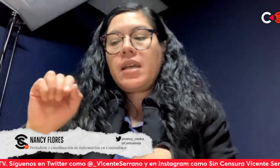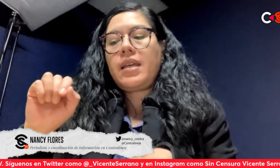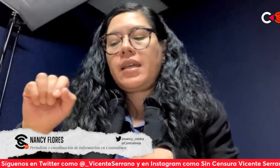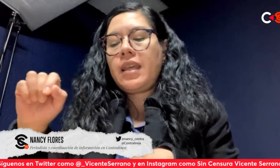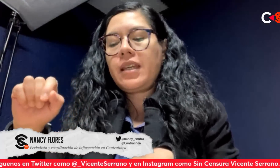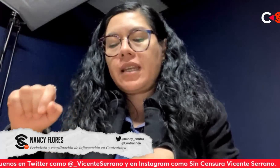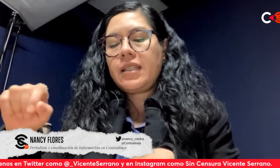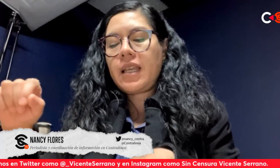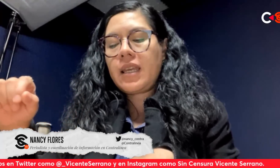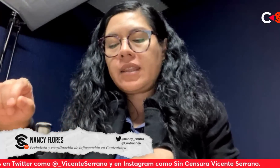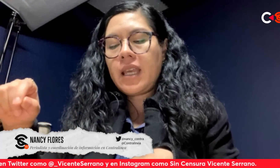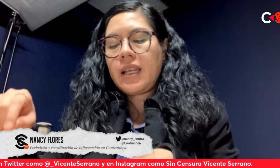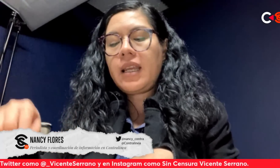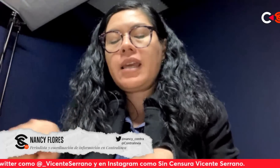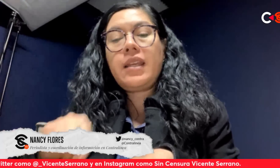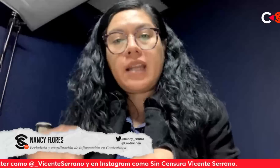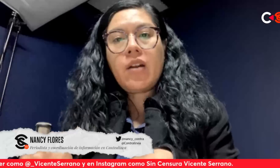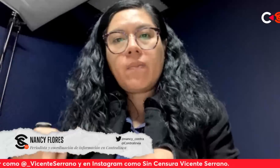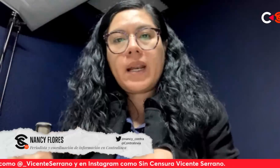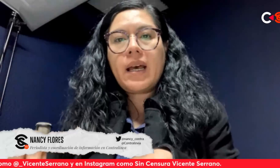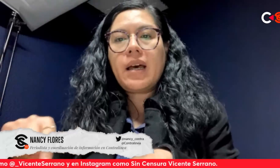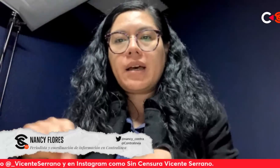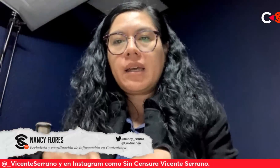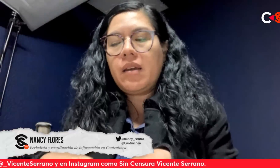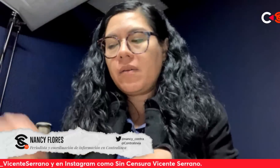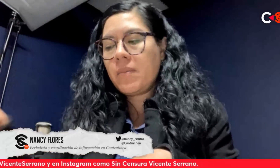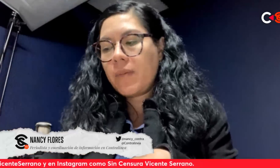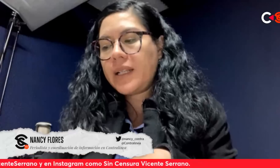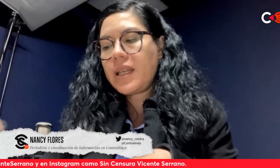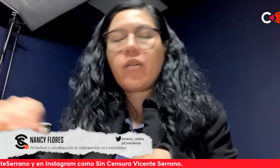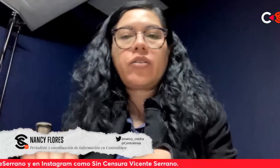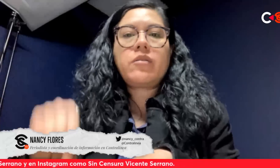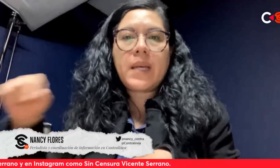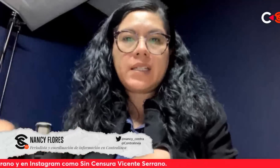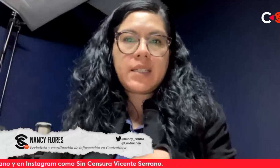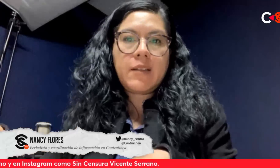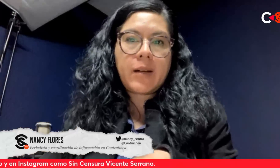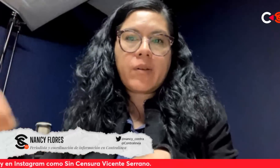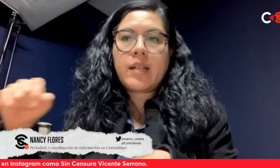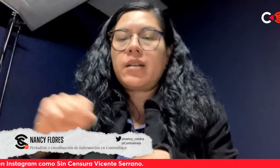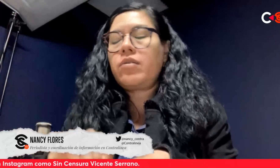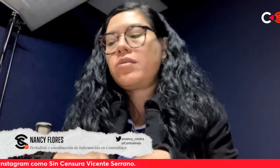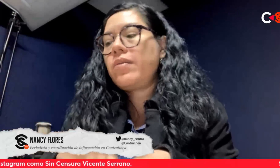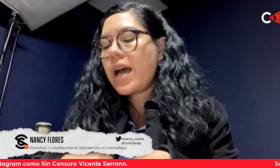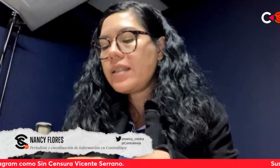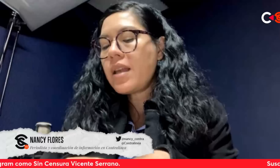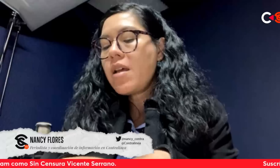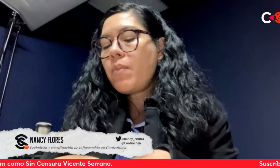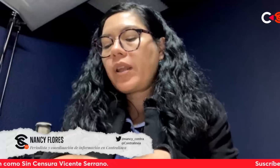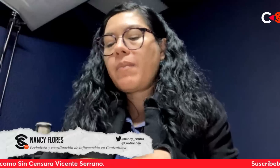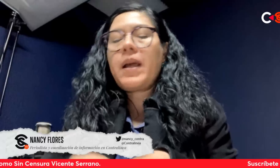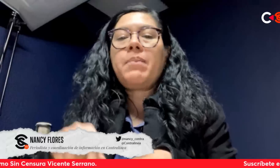influencias, de quienes tienen dinero para moverse a otros países y vacunarse en otros